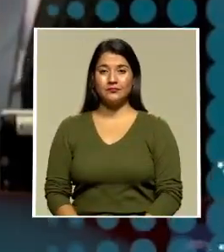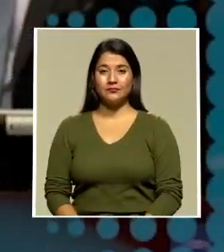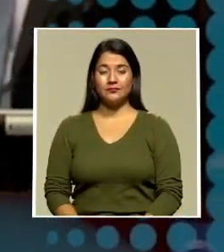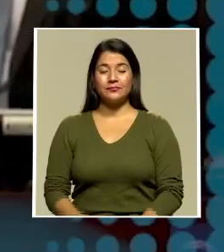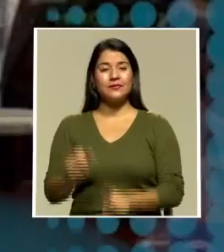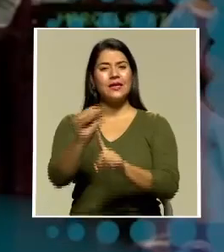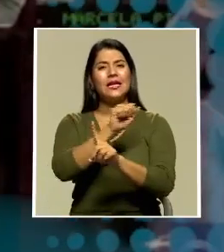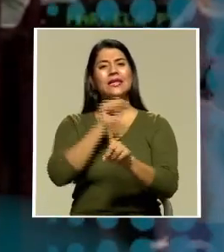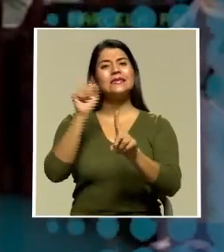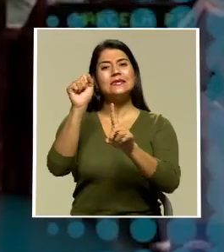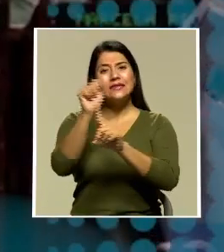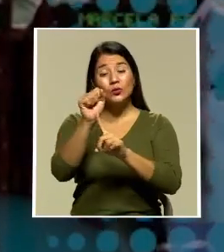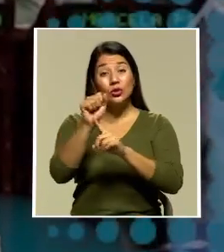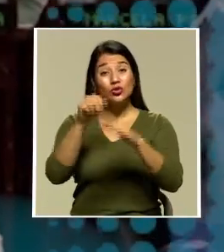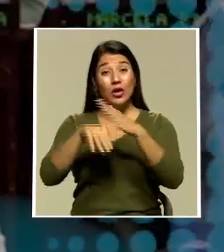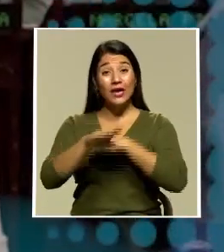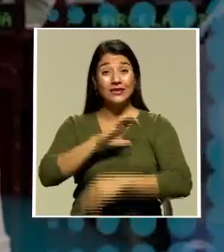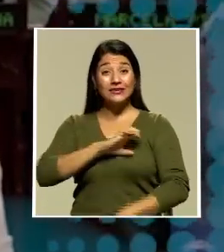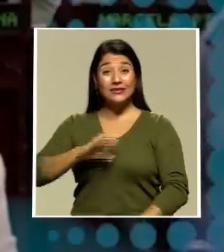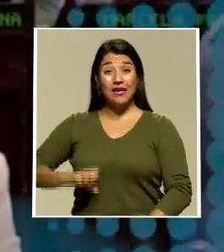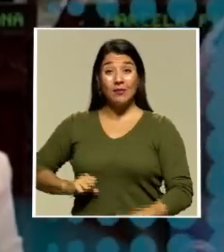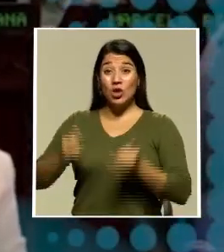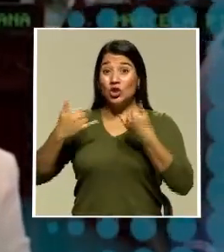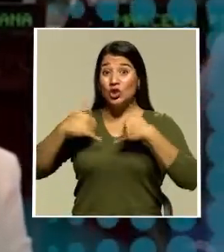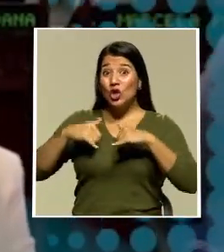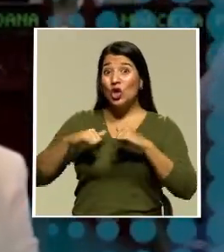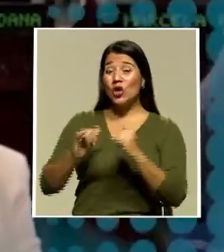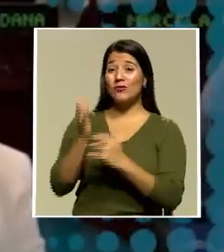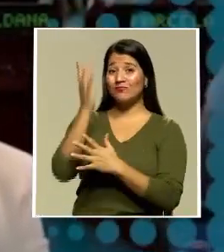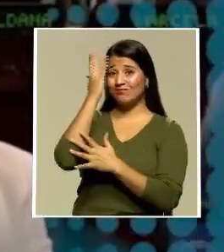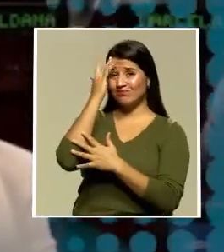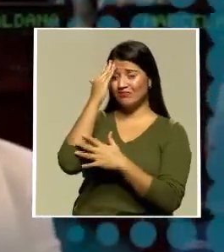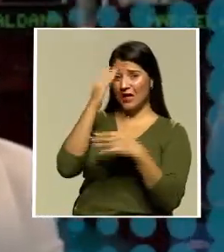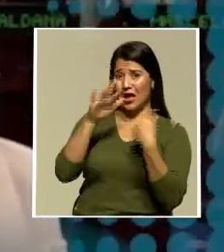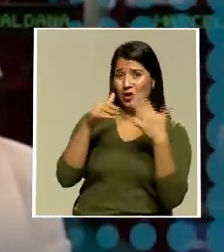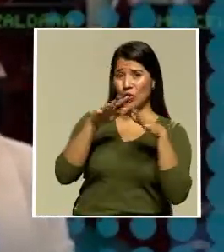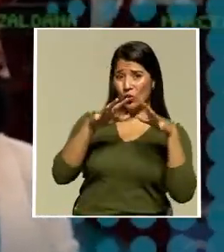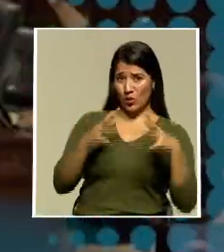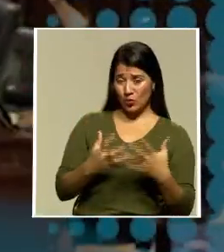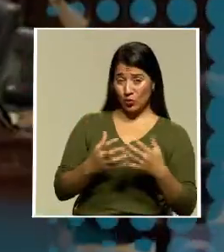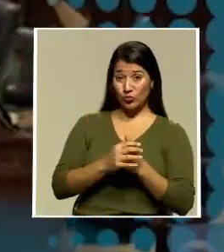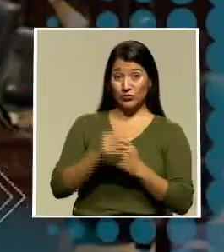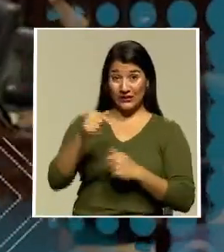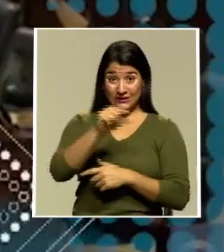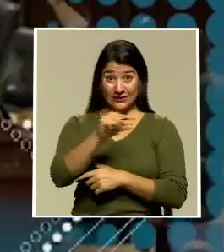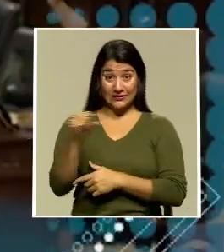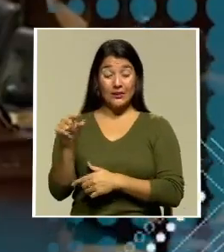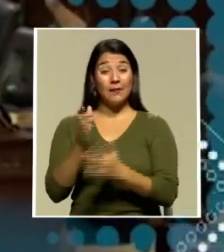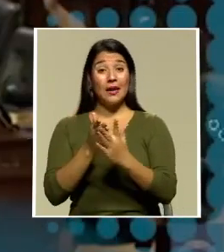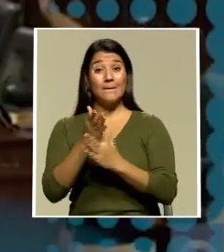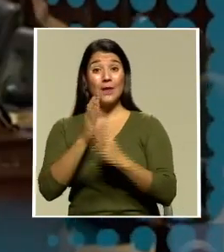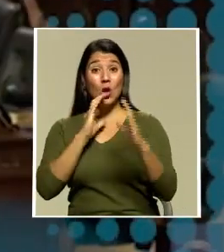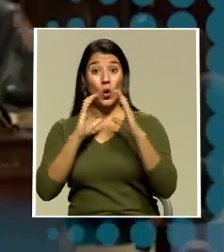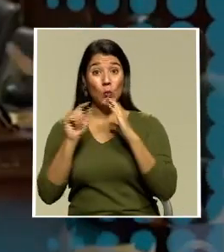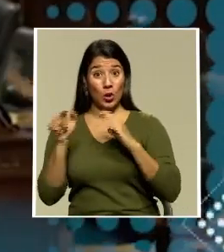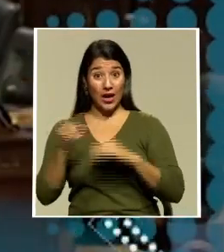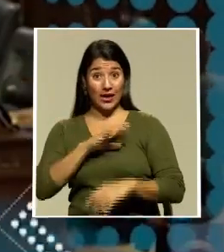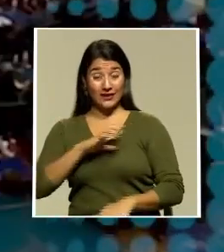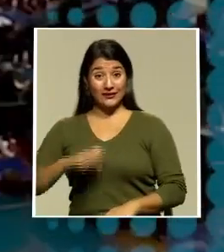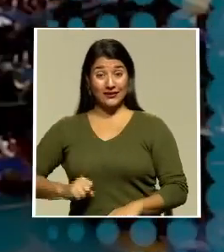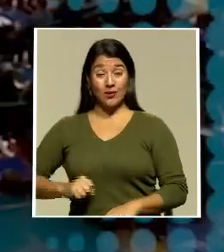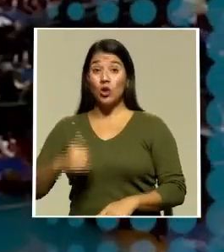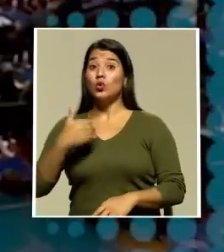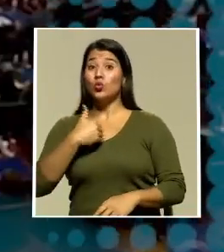La situación de El Salvador sigue preocupando al mundo y a sus mismos habitantes. Esta semana, medios de comunicación de este país recibieron